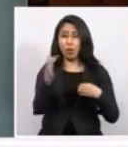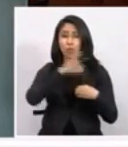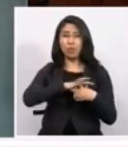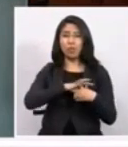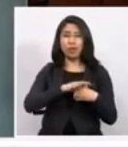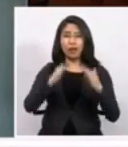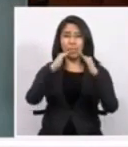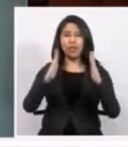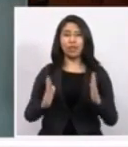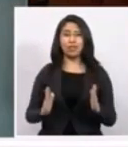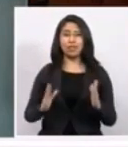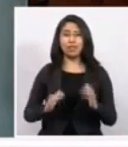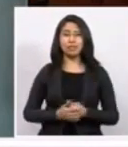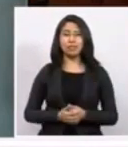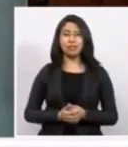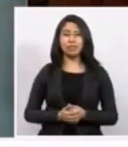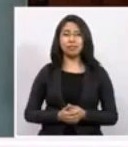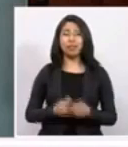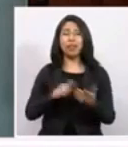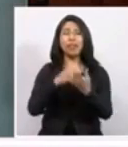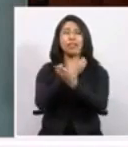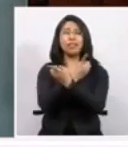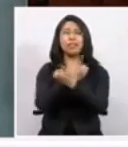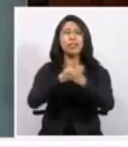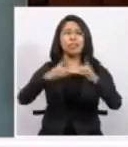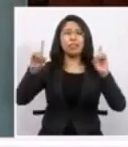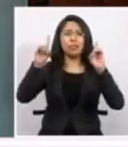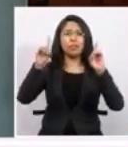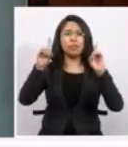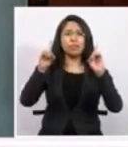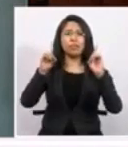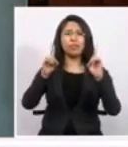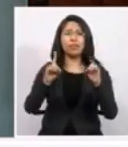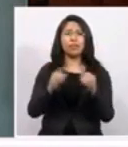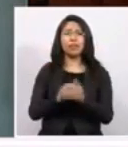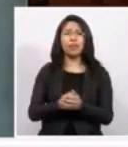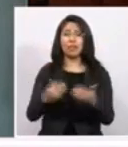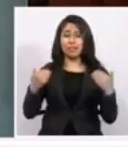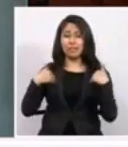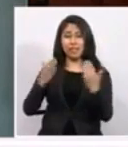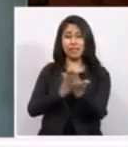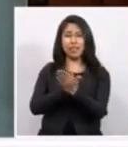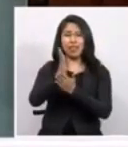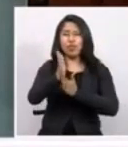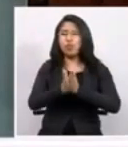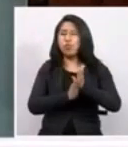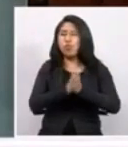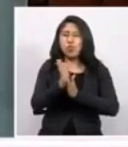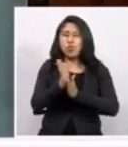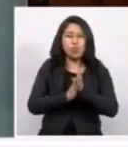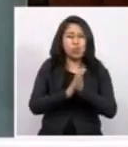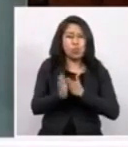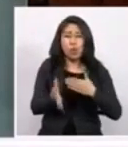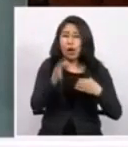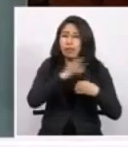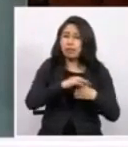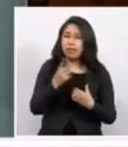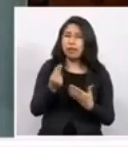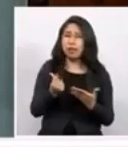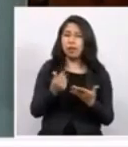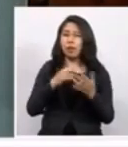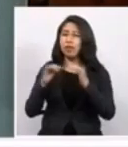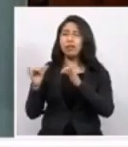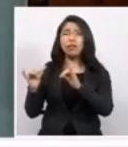a la vivienda. Democracia es tener el derecho de disfrutar de la riqueza, que es para